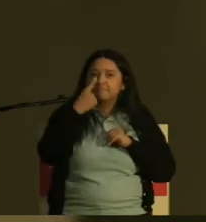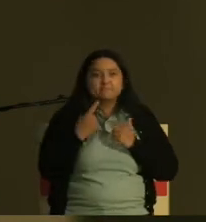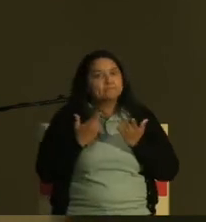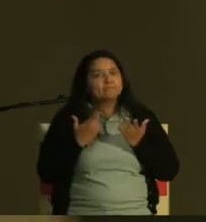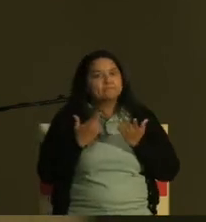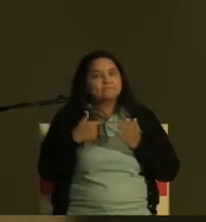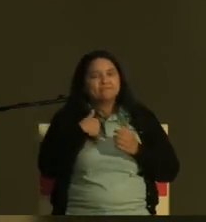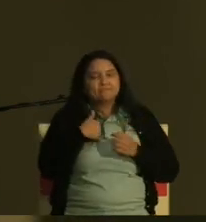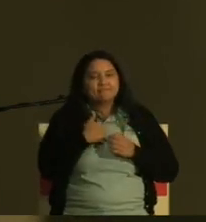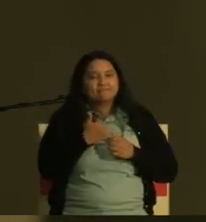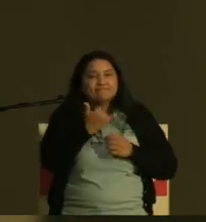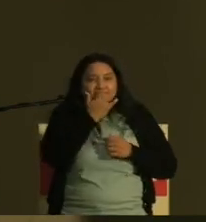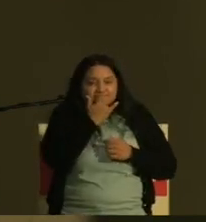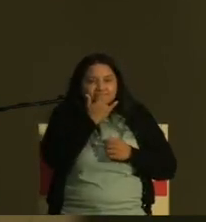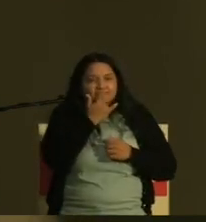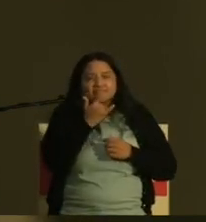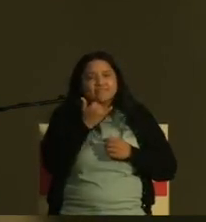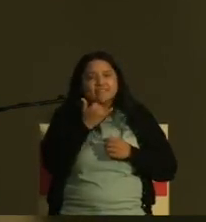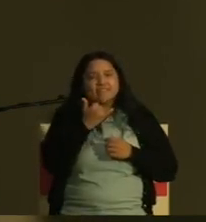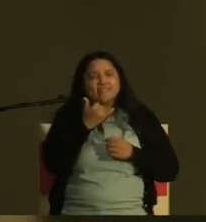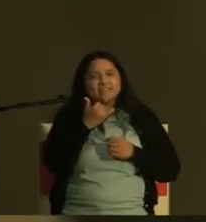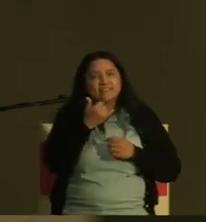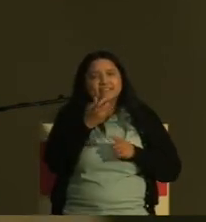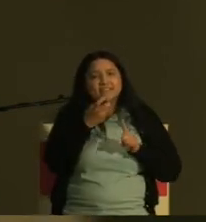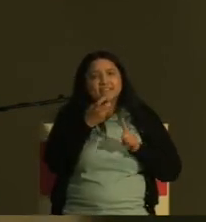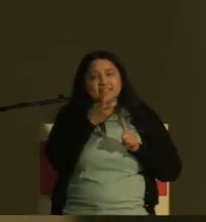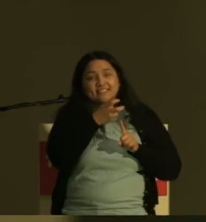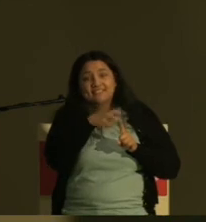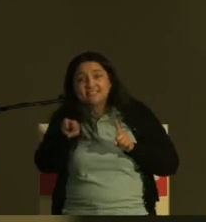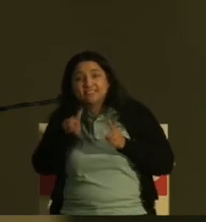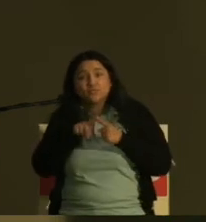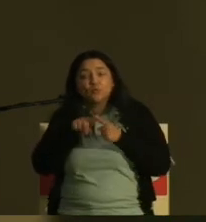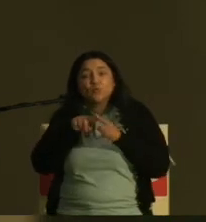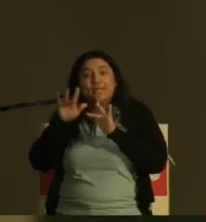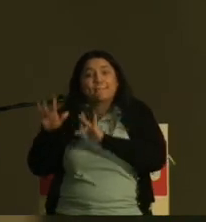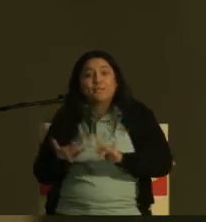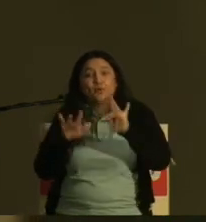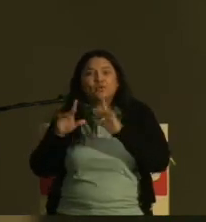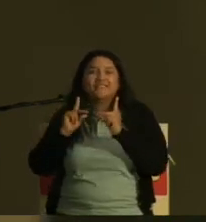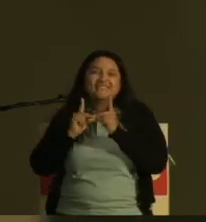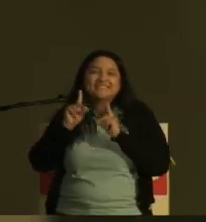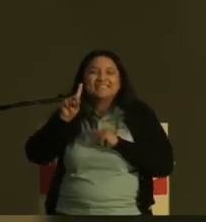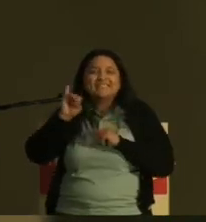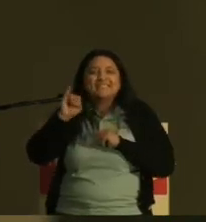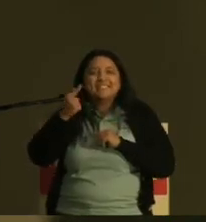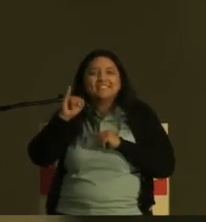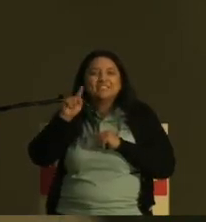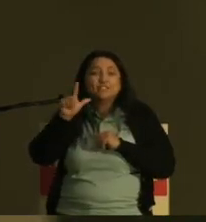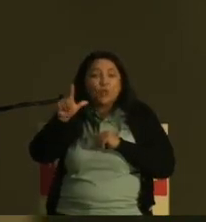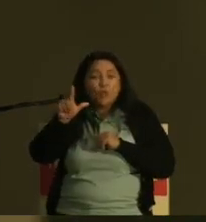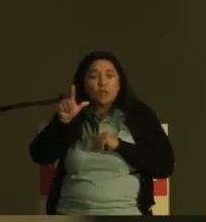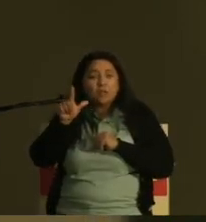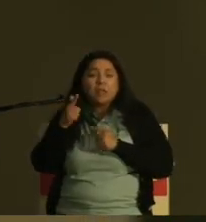la escritura analógica a la escritura digital. Porque la escritura digital sí me hizo más efectivo. O sea, pude publicar